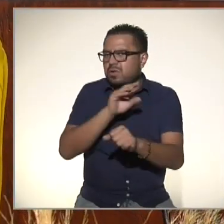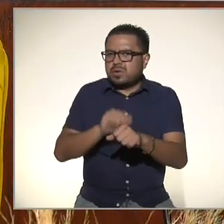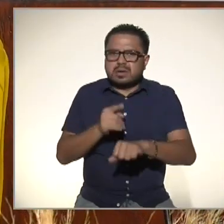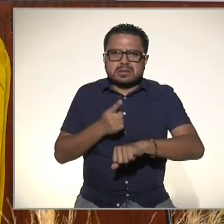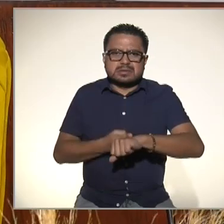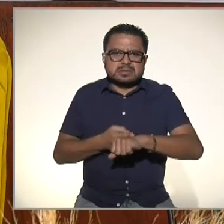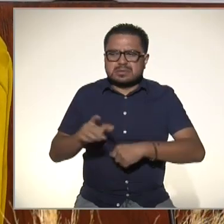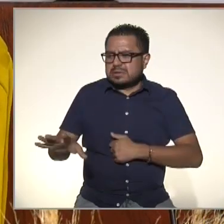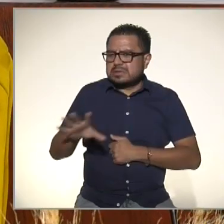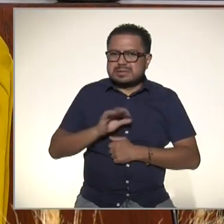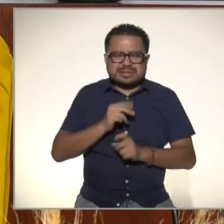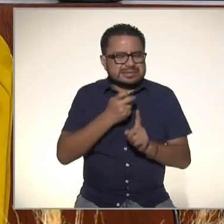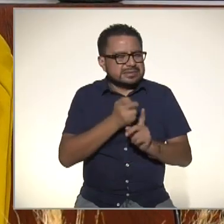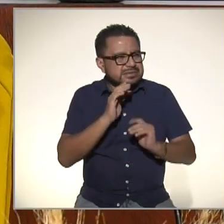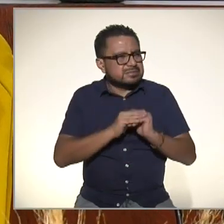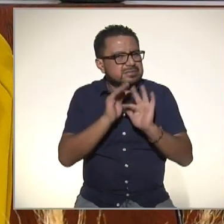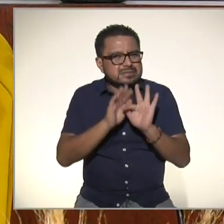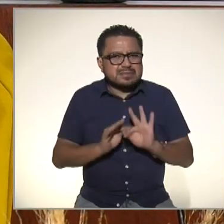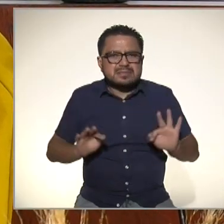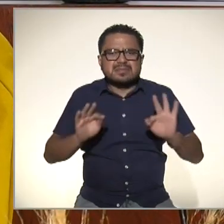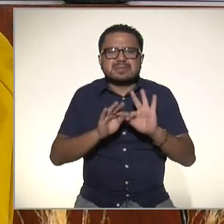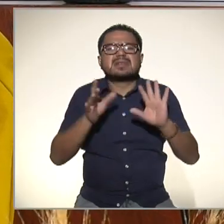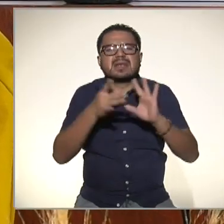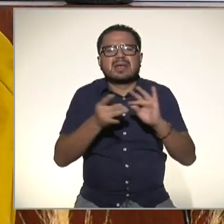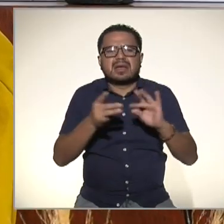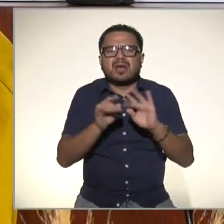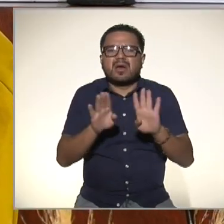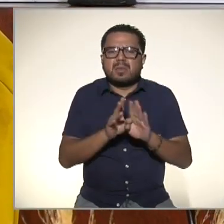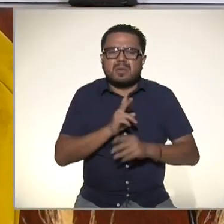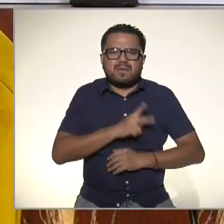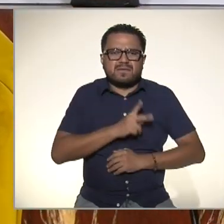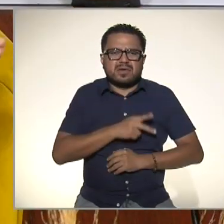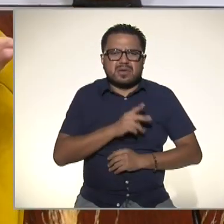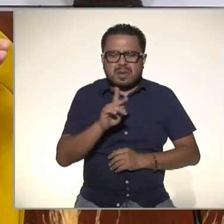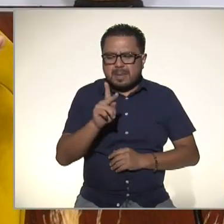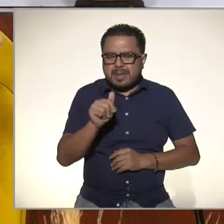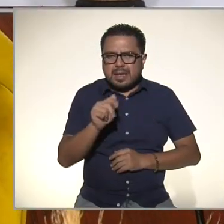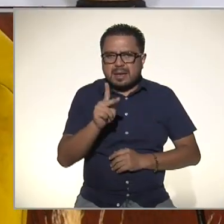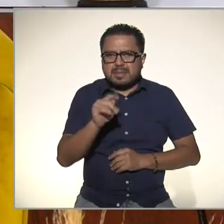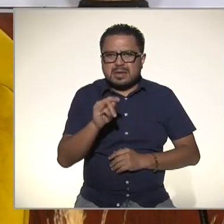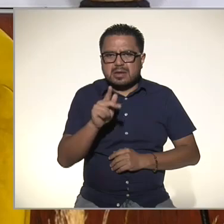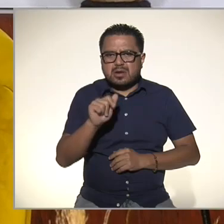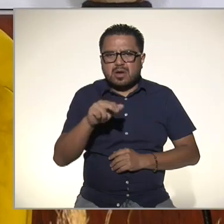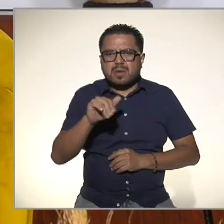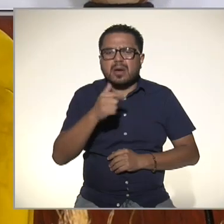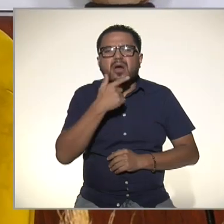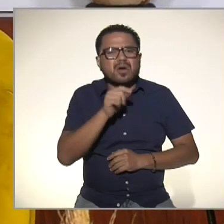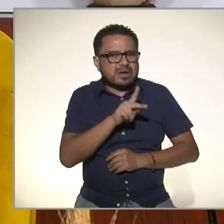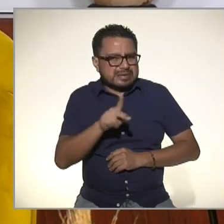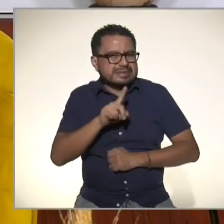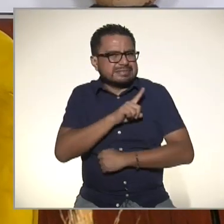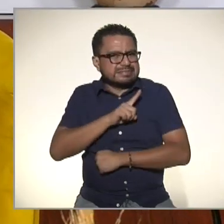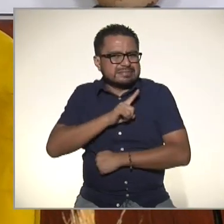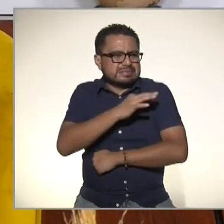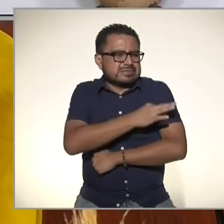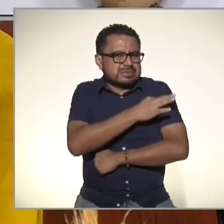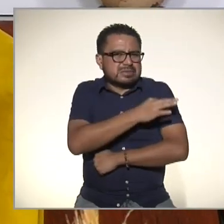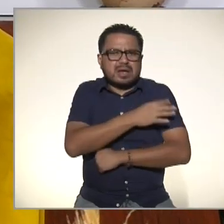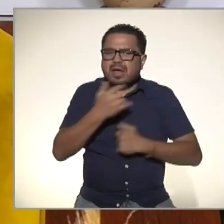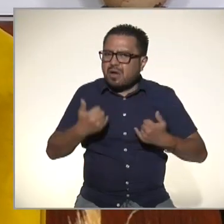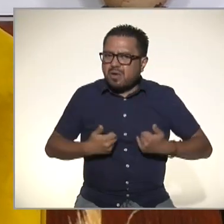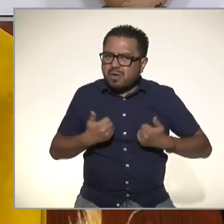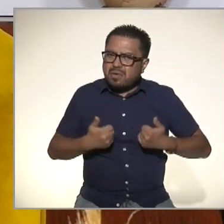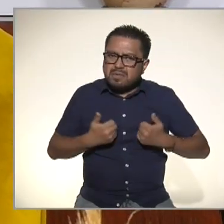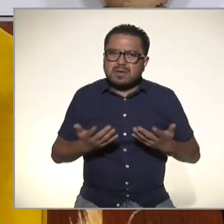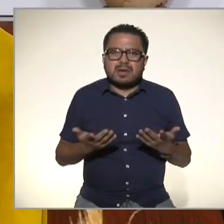transmisión sexual. Esto es muy importante. Como se habló del virus del papiloma, hombres hay que vacunarse. Hay que vacunar a los jóvenes.